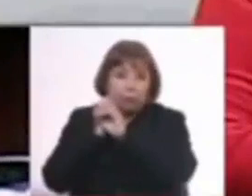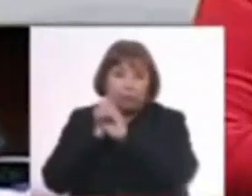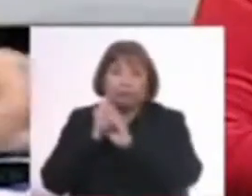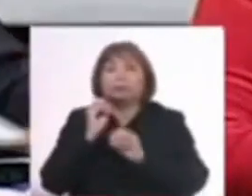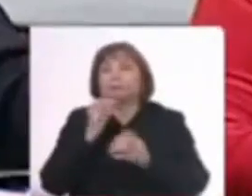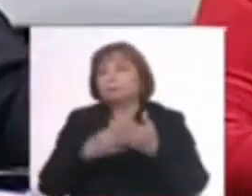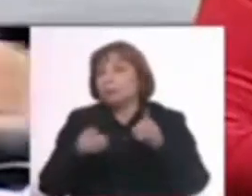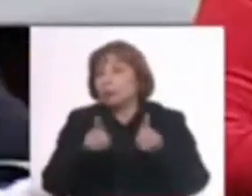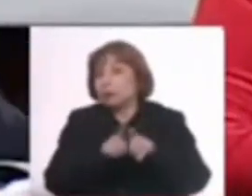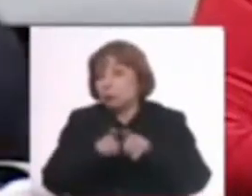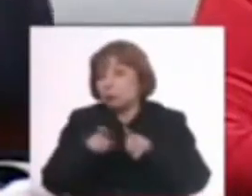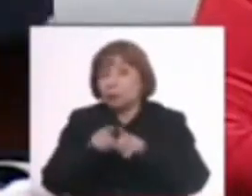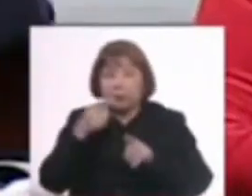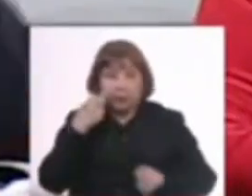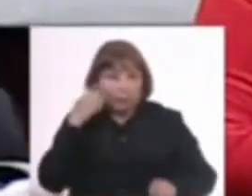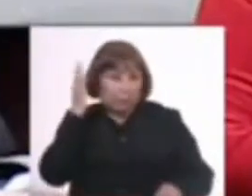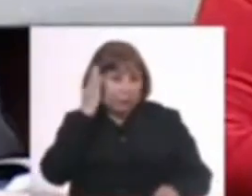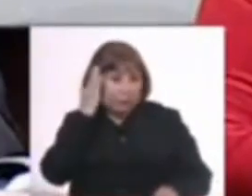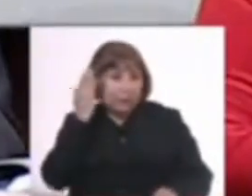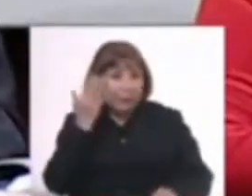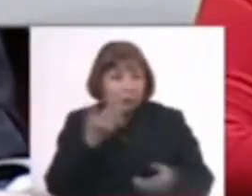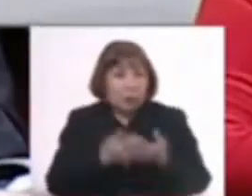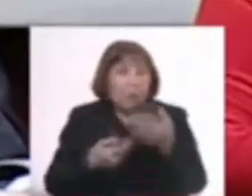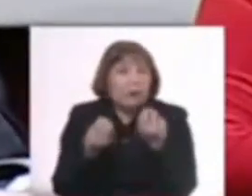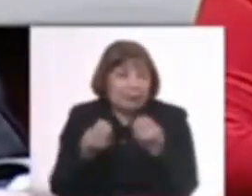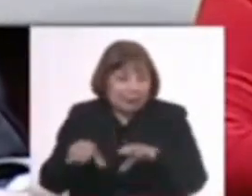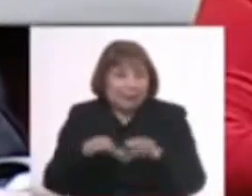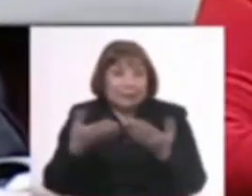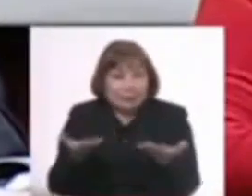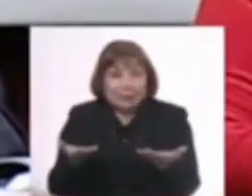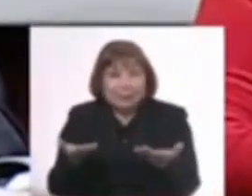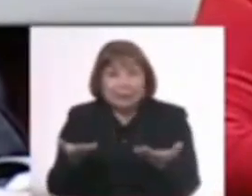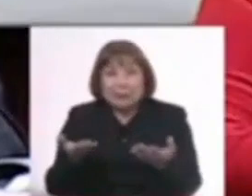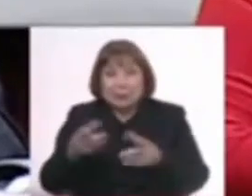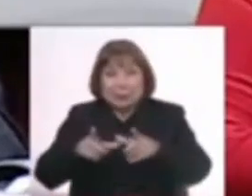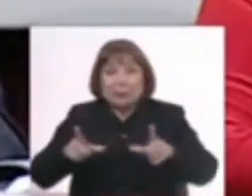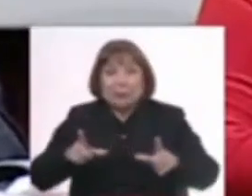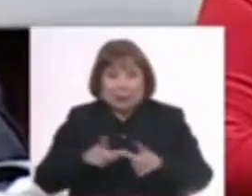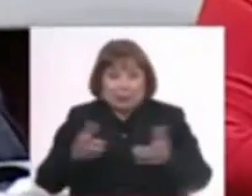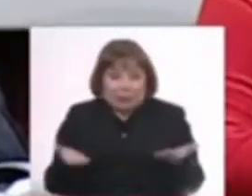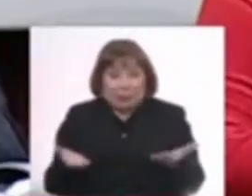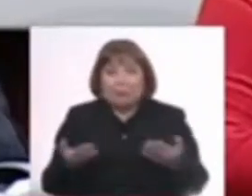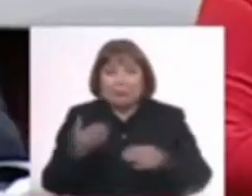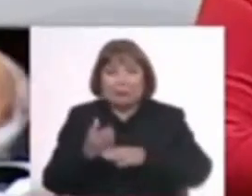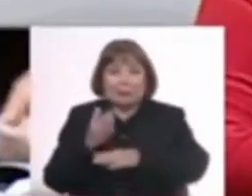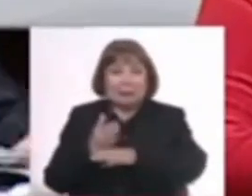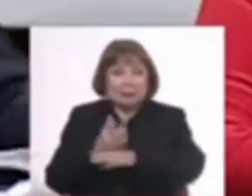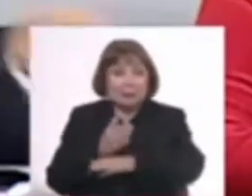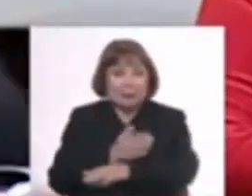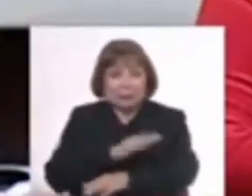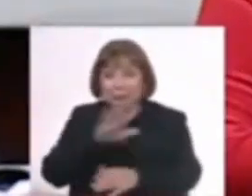esto como para aquellos conozcan Cuál es el escenario no el lugar donde se desarrollan